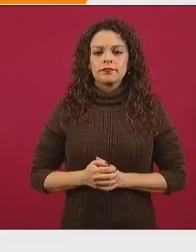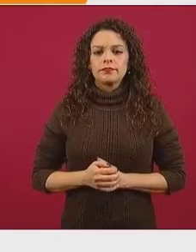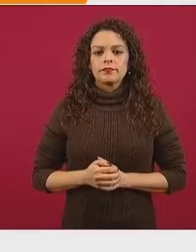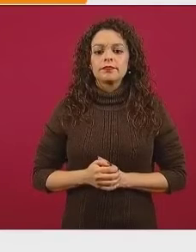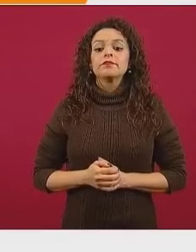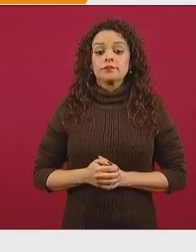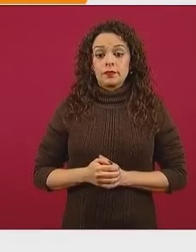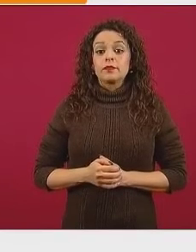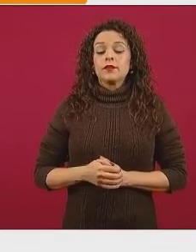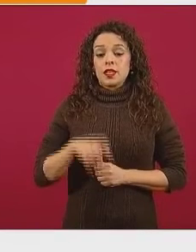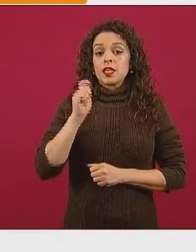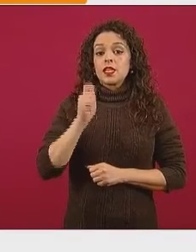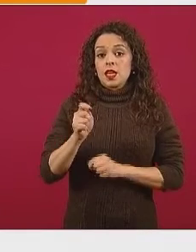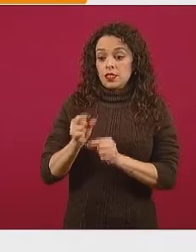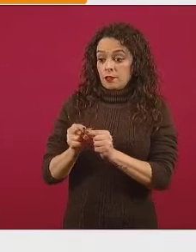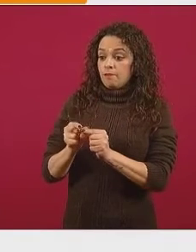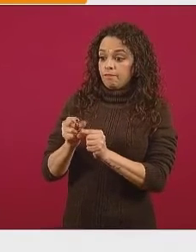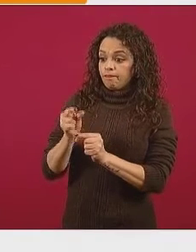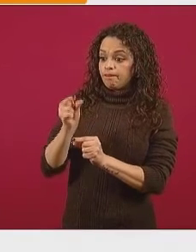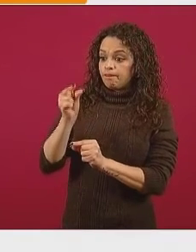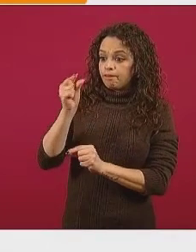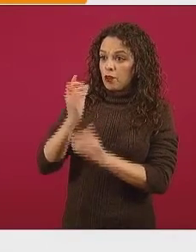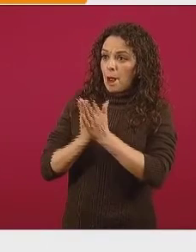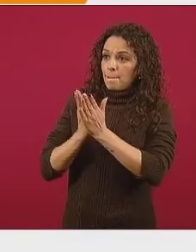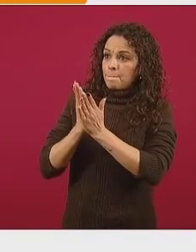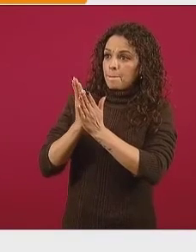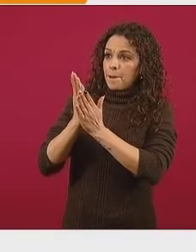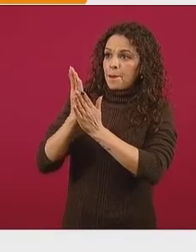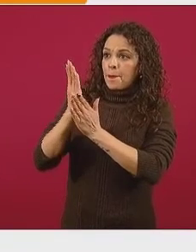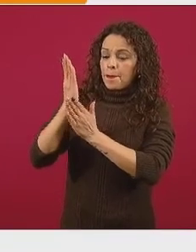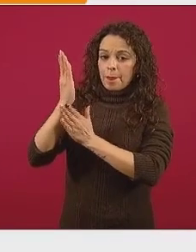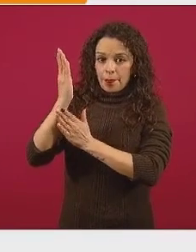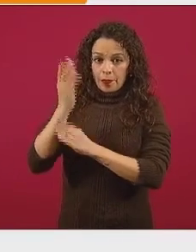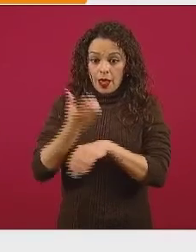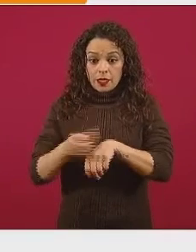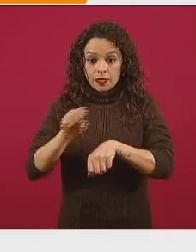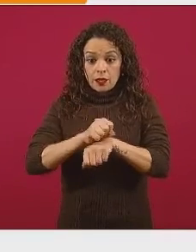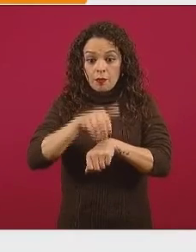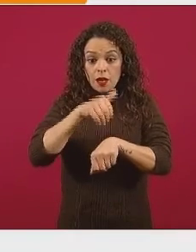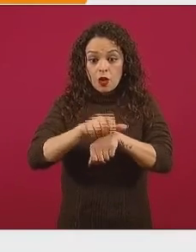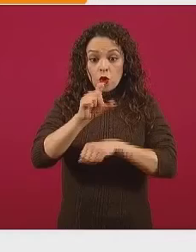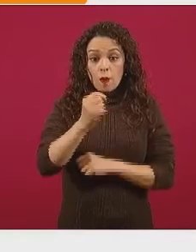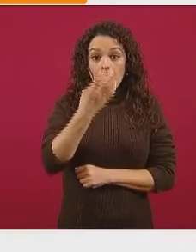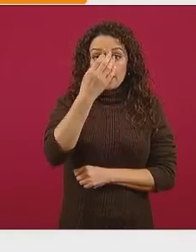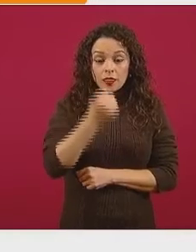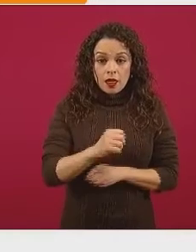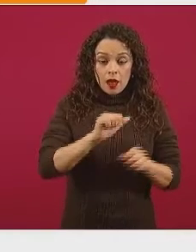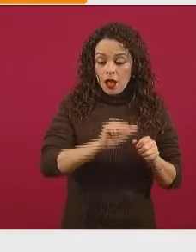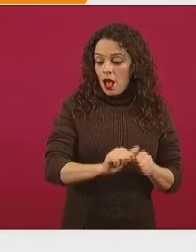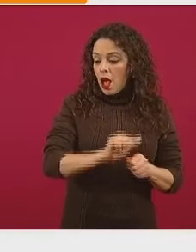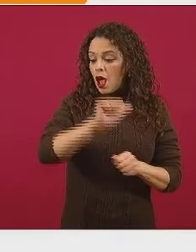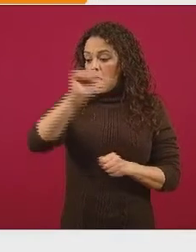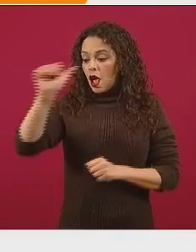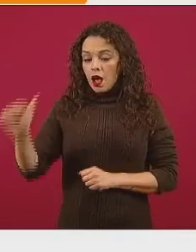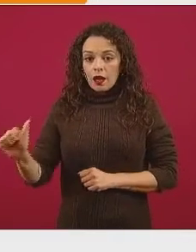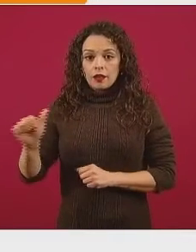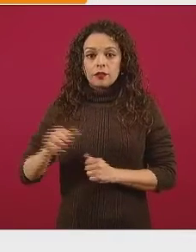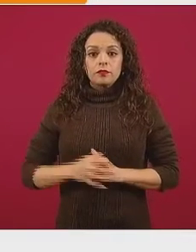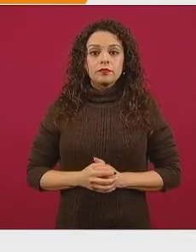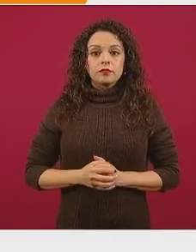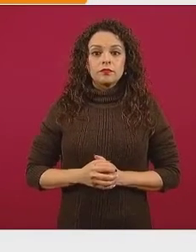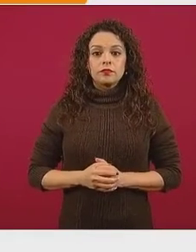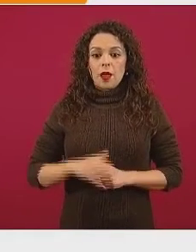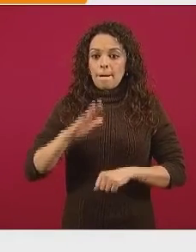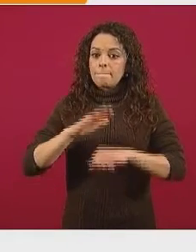tendencia creciente, este ascenso que se va presentando después de que llegamos en la semana 29 a los